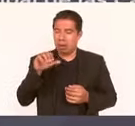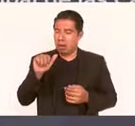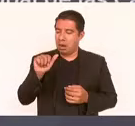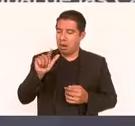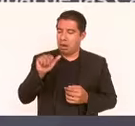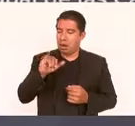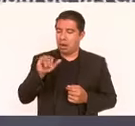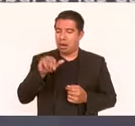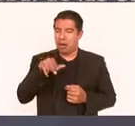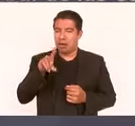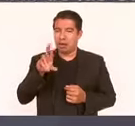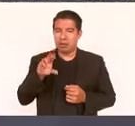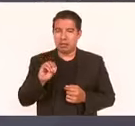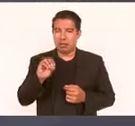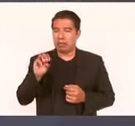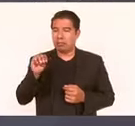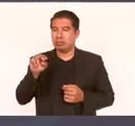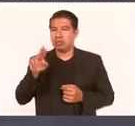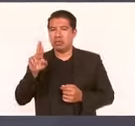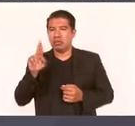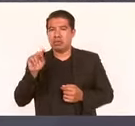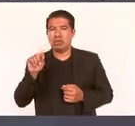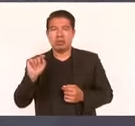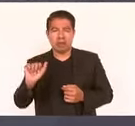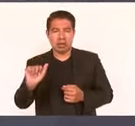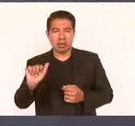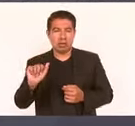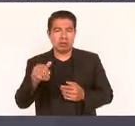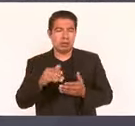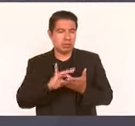Murat. Nos hemos